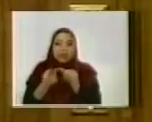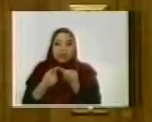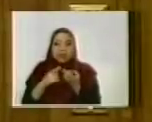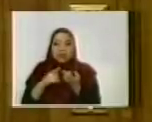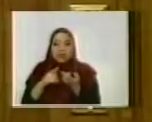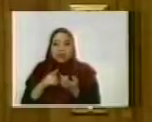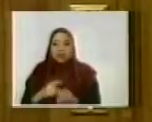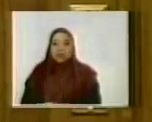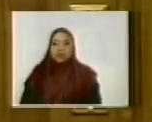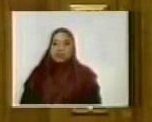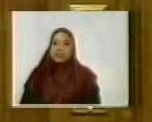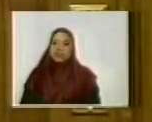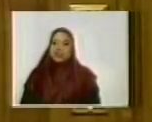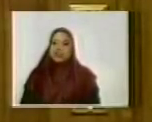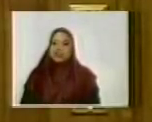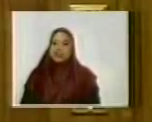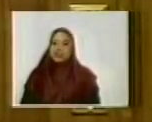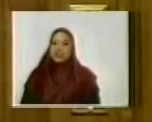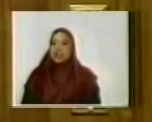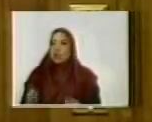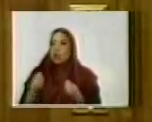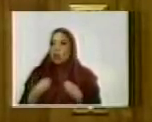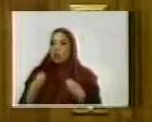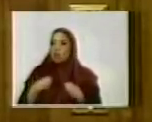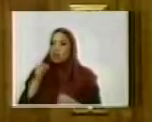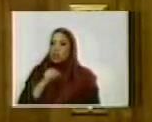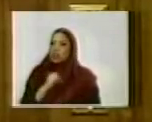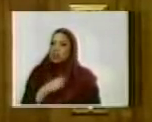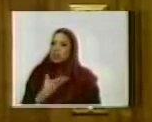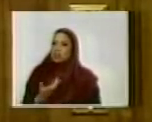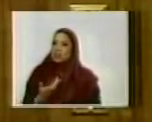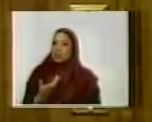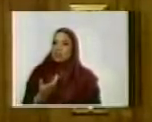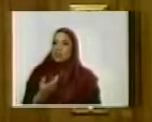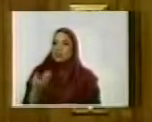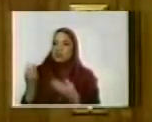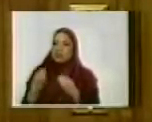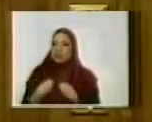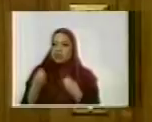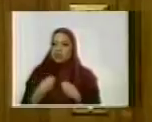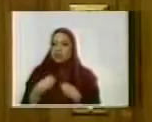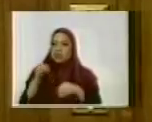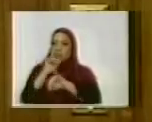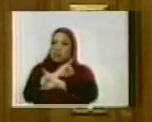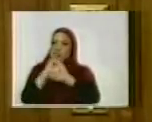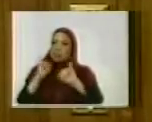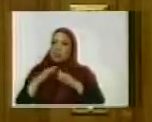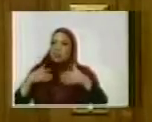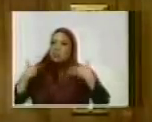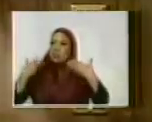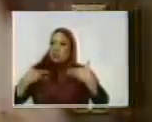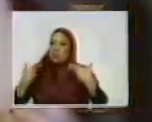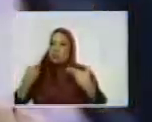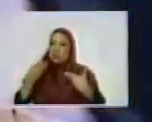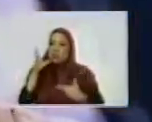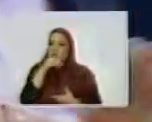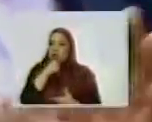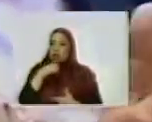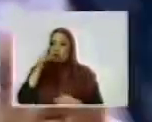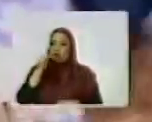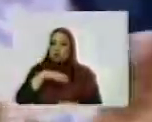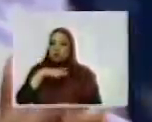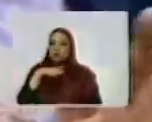allí, pues. Pero así es la vida hay que disfrutarla plenamente, sin complejo,